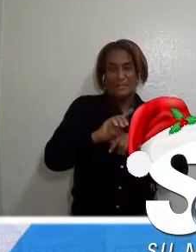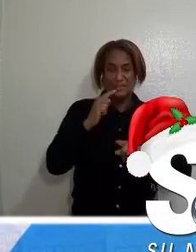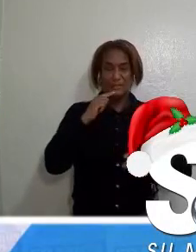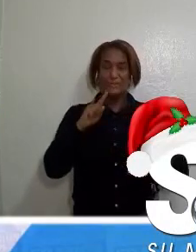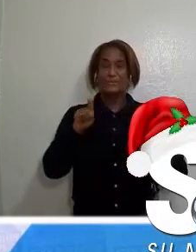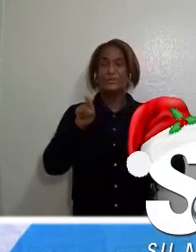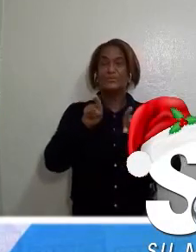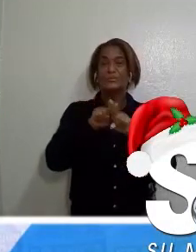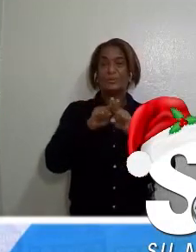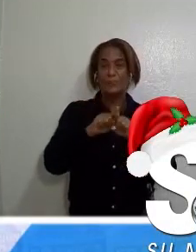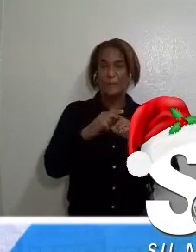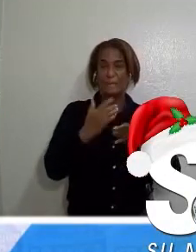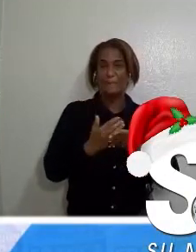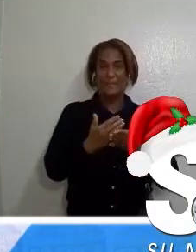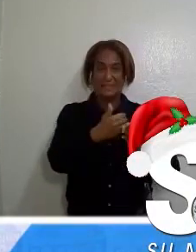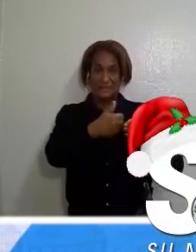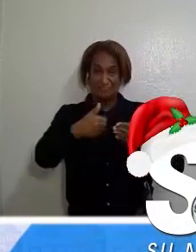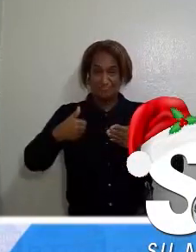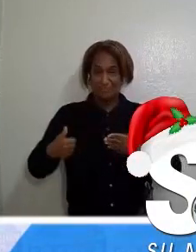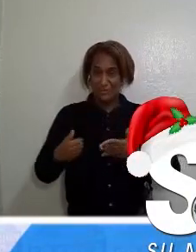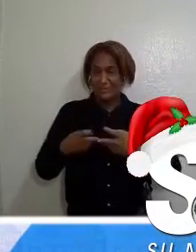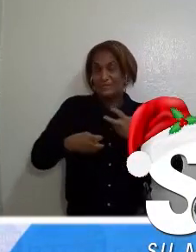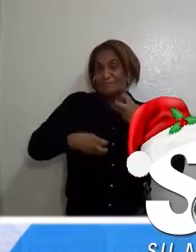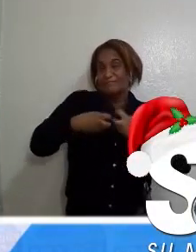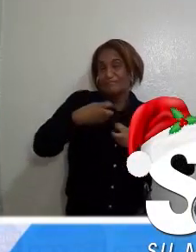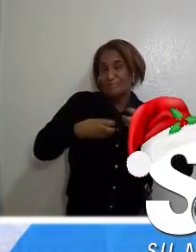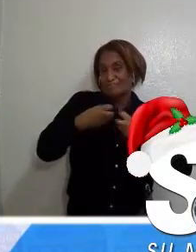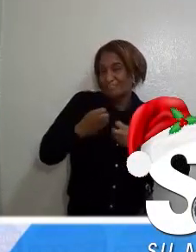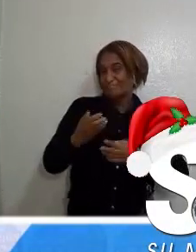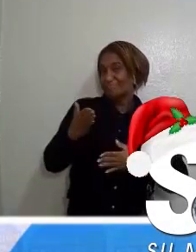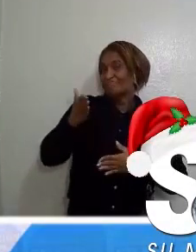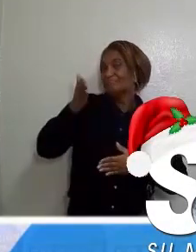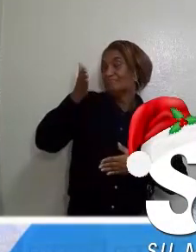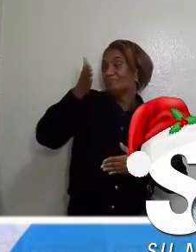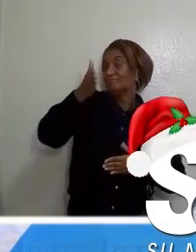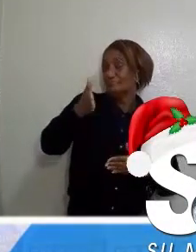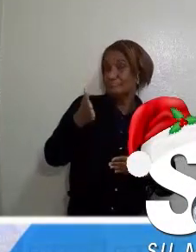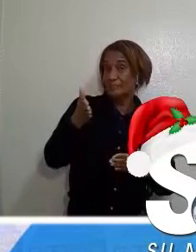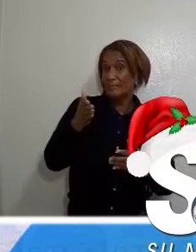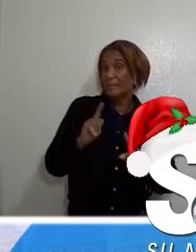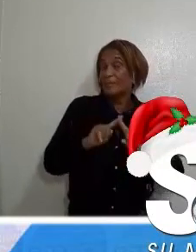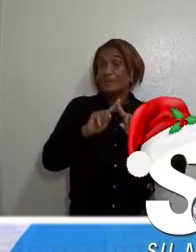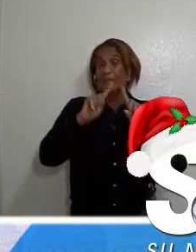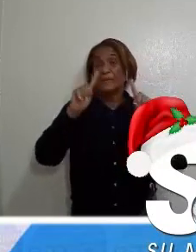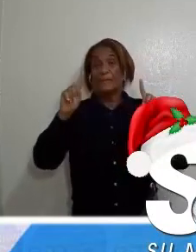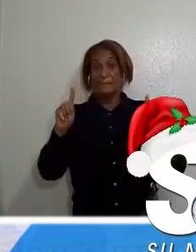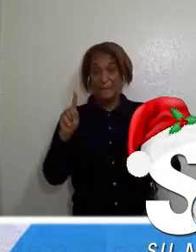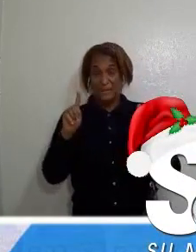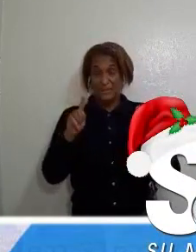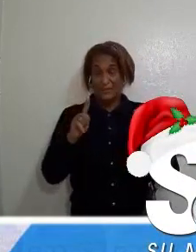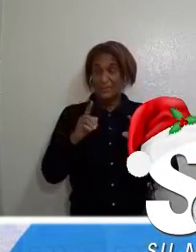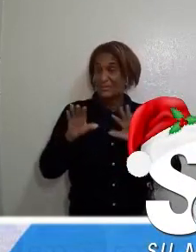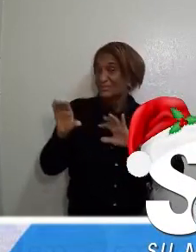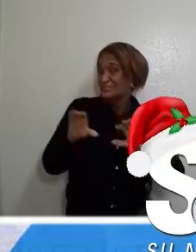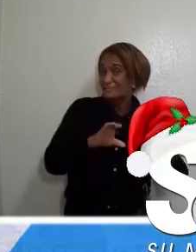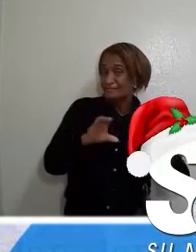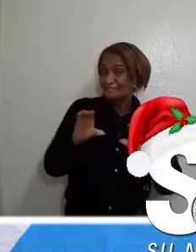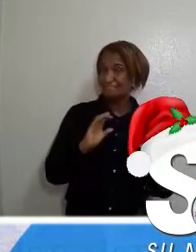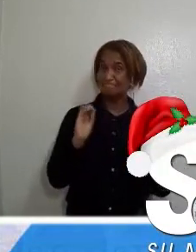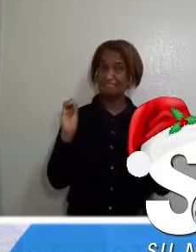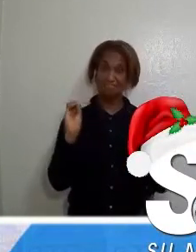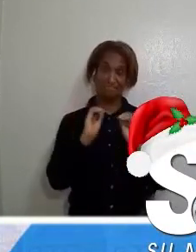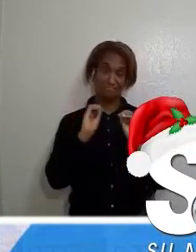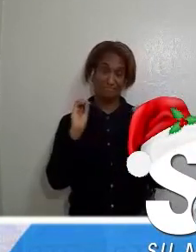las calles de la República Dominicana no solo de los barrios nuestros sino a cualquier lugar